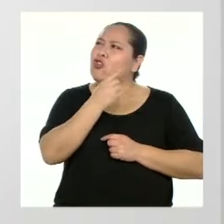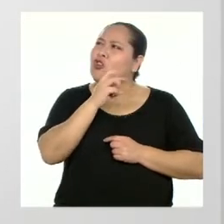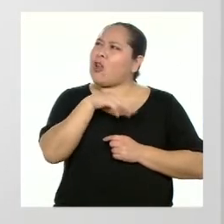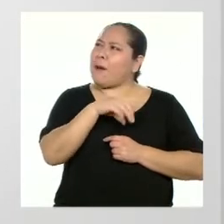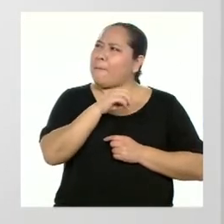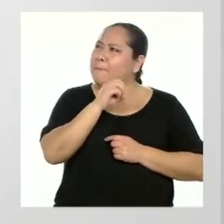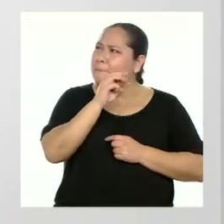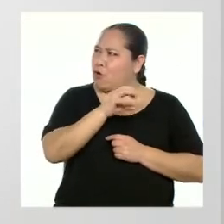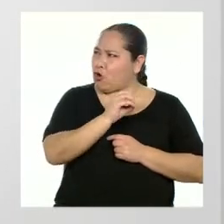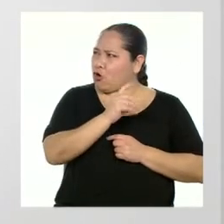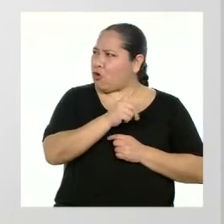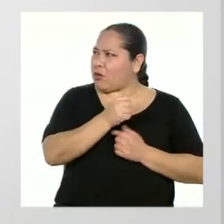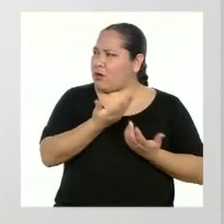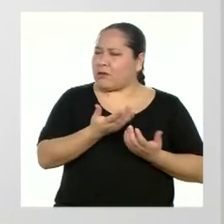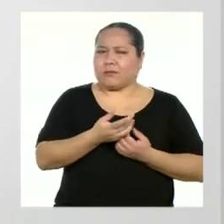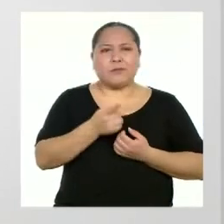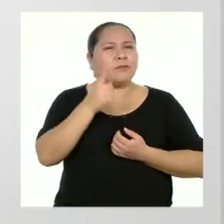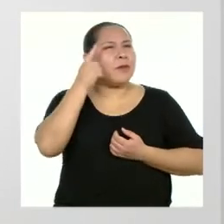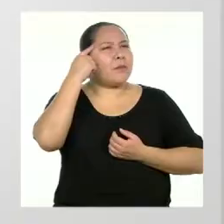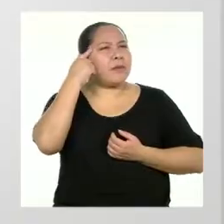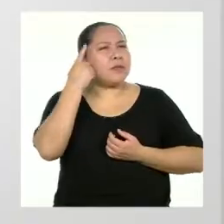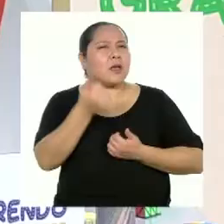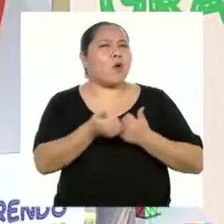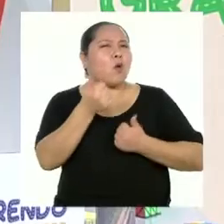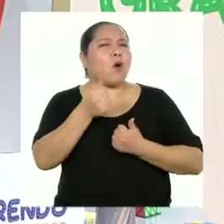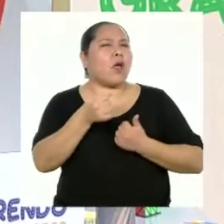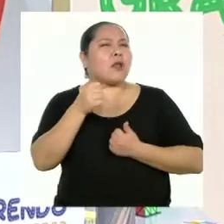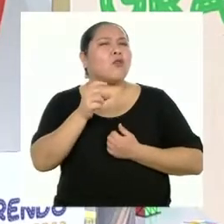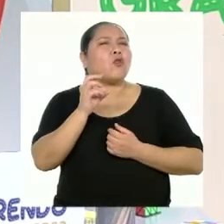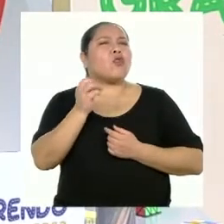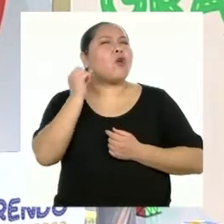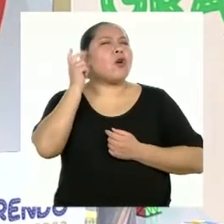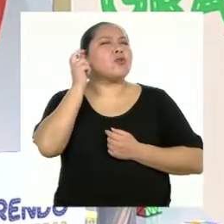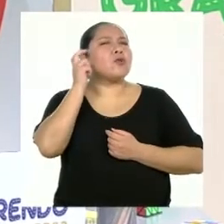mente? ¿O qué imaginas cuando escuchas la palabra moda?